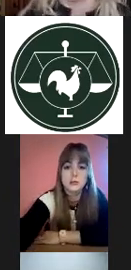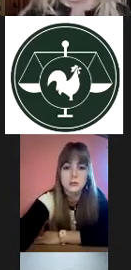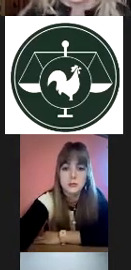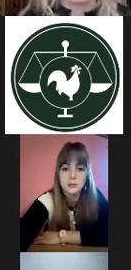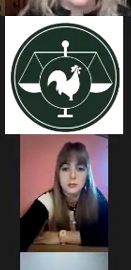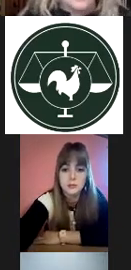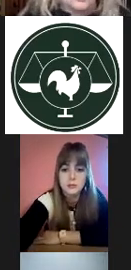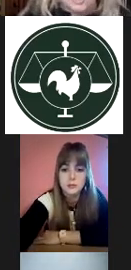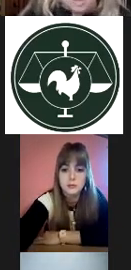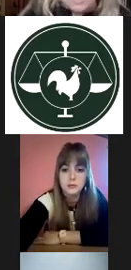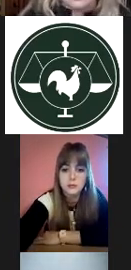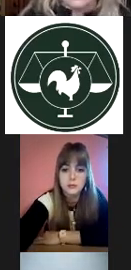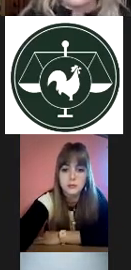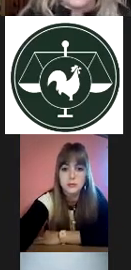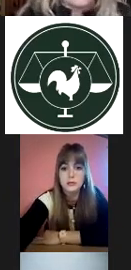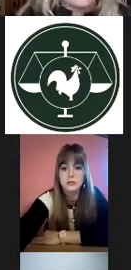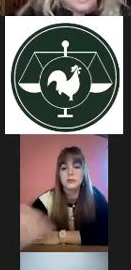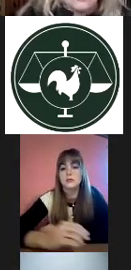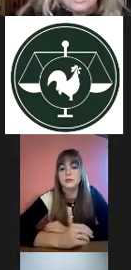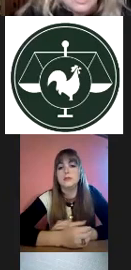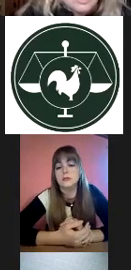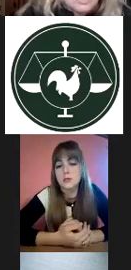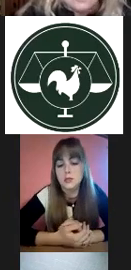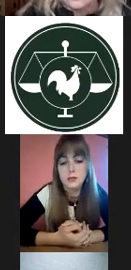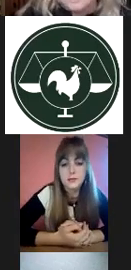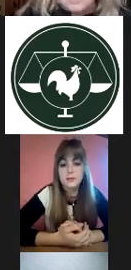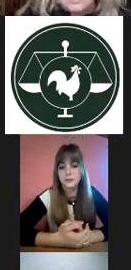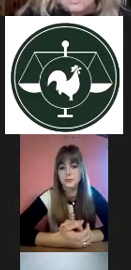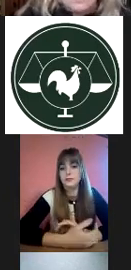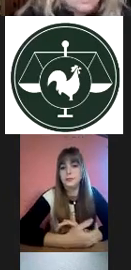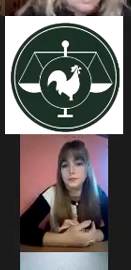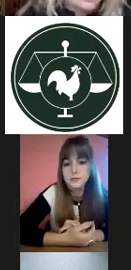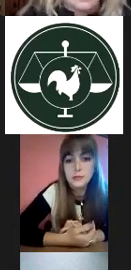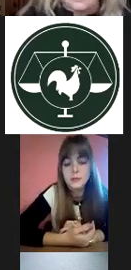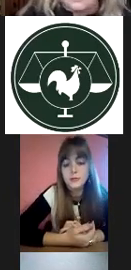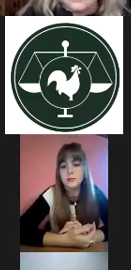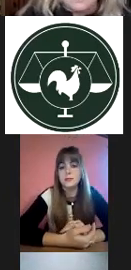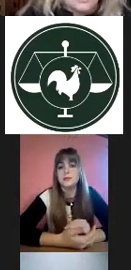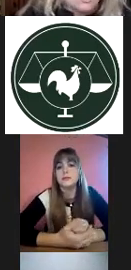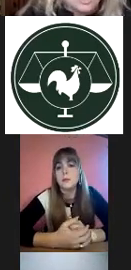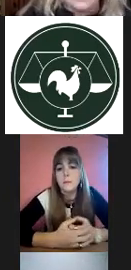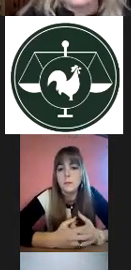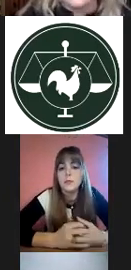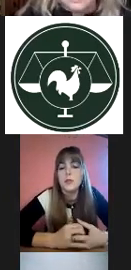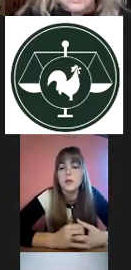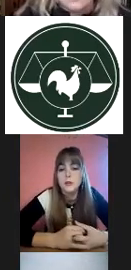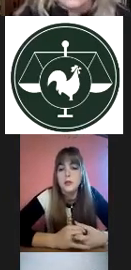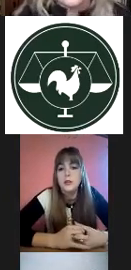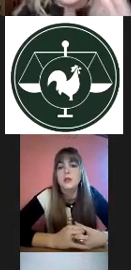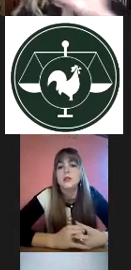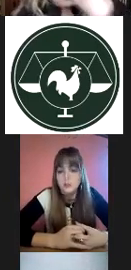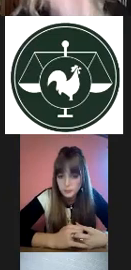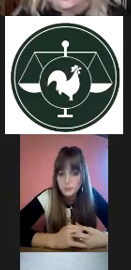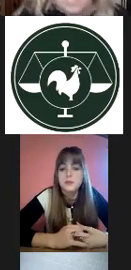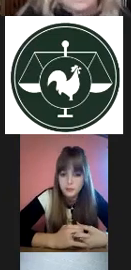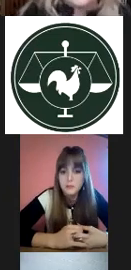dice que el policía no quiere tomar este tipo de denuncias, sí, yo también les recomiendo que les diga, bueno, ¿dónde queda la fiscalía? Porque voy a ir a